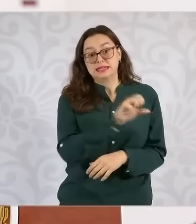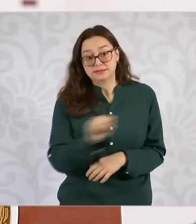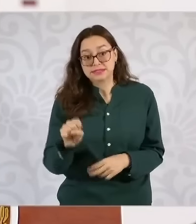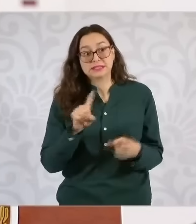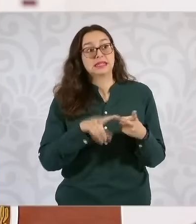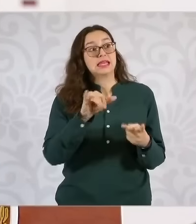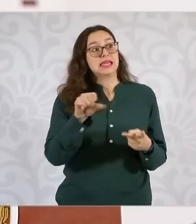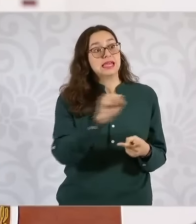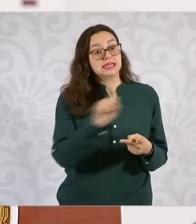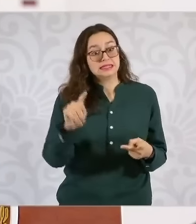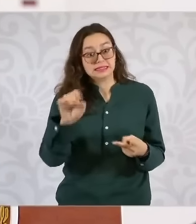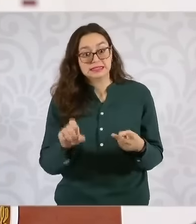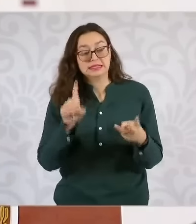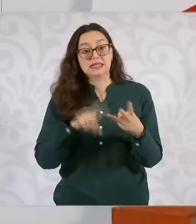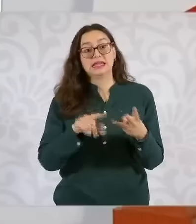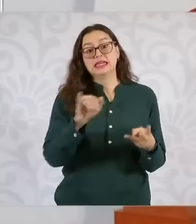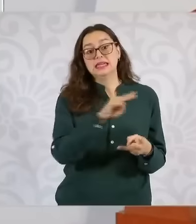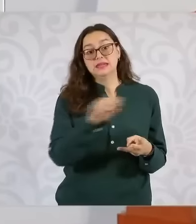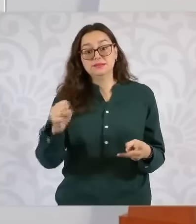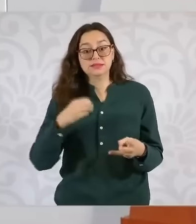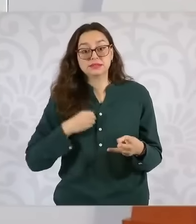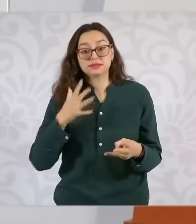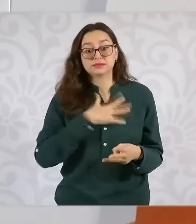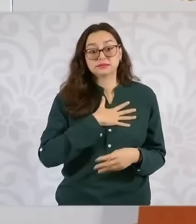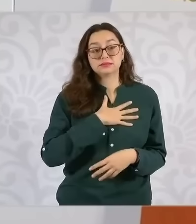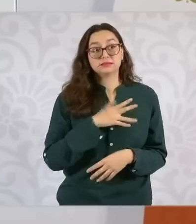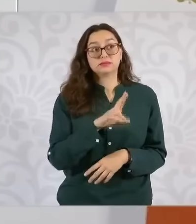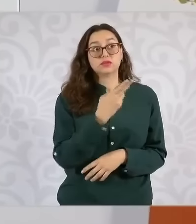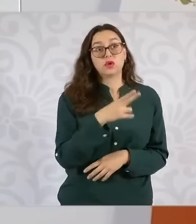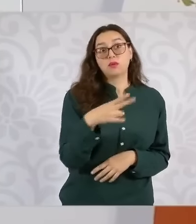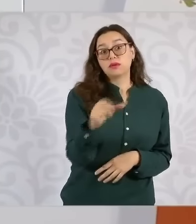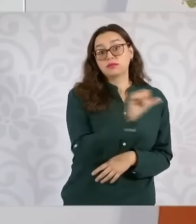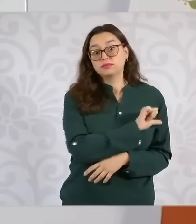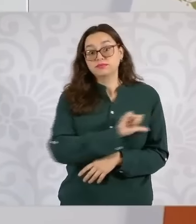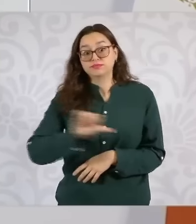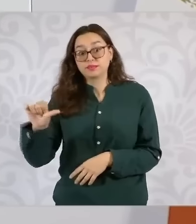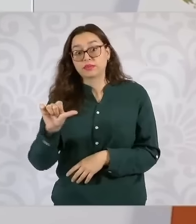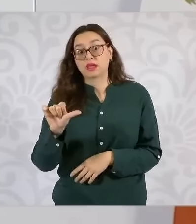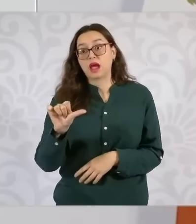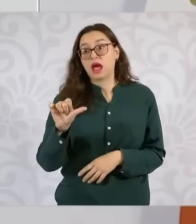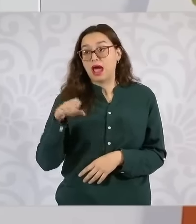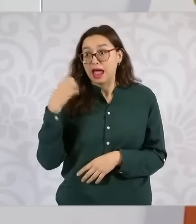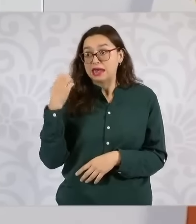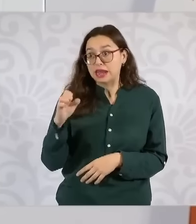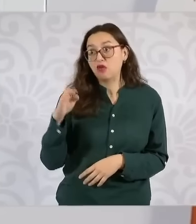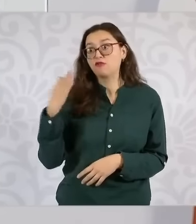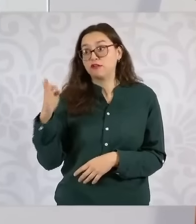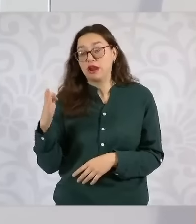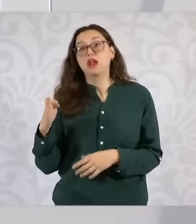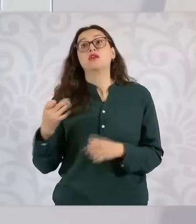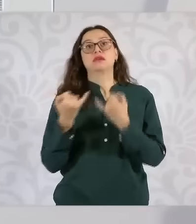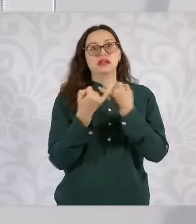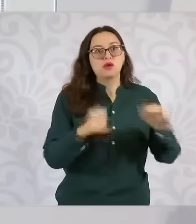Bienestar, desde noviembre hasta… los primeros meses del próximo año.